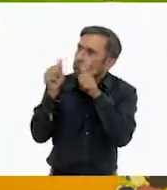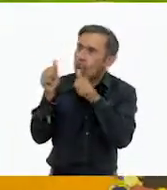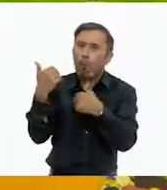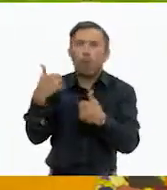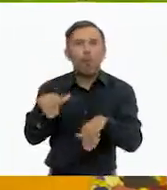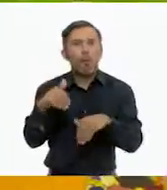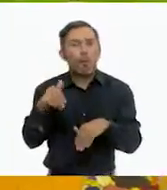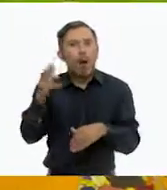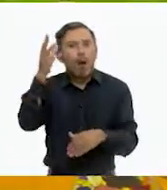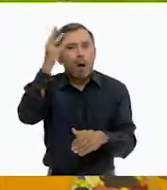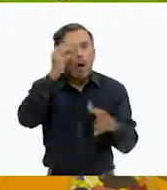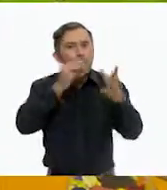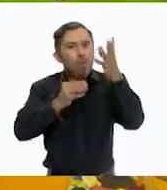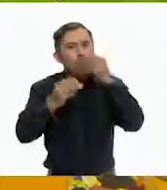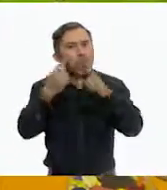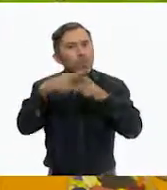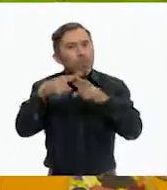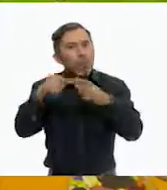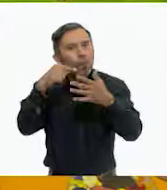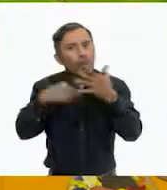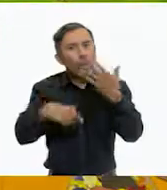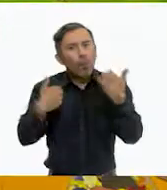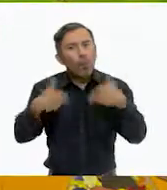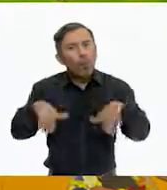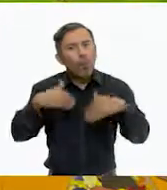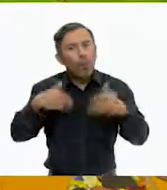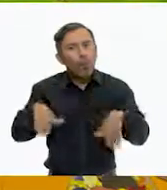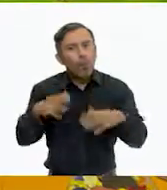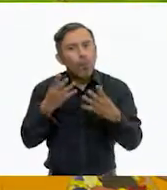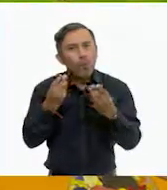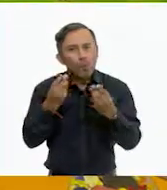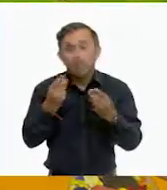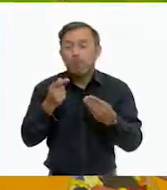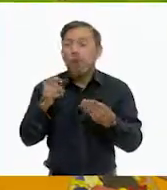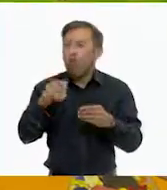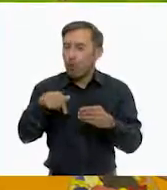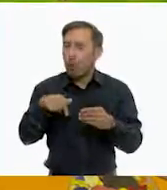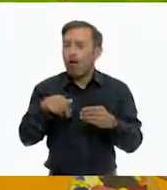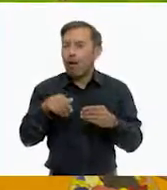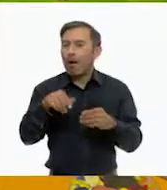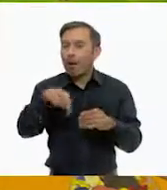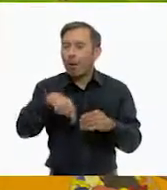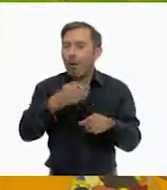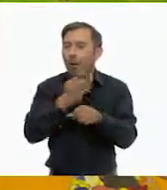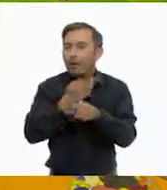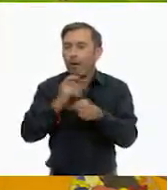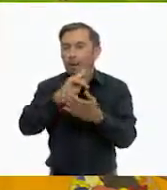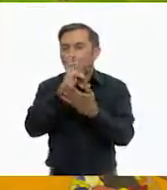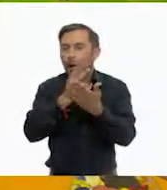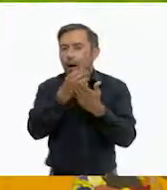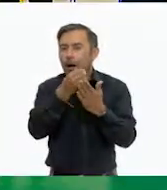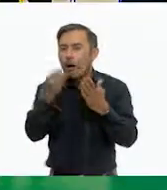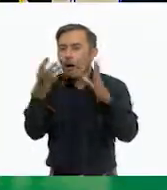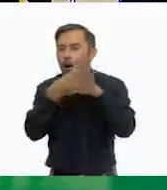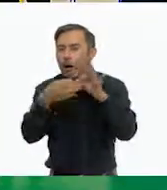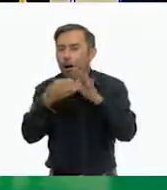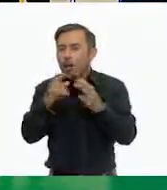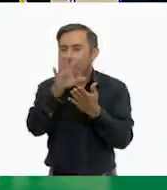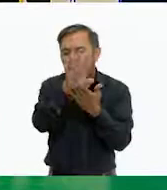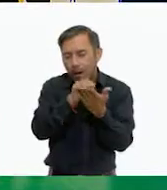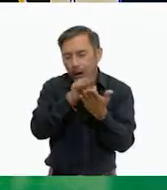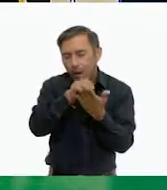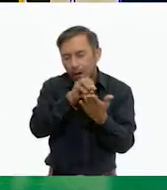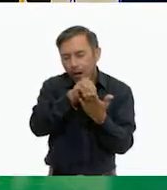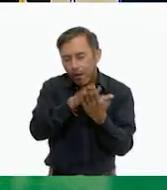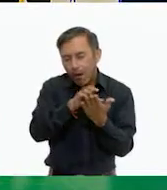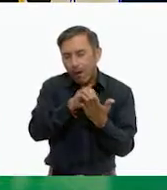muchísimo. Además, recuerden que estuvieron tomando sus anotaciones durante todo este tiempo para después platicarlo